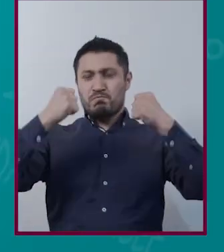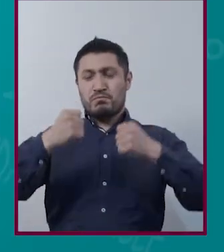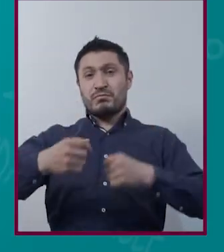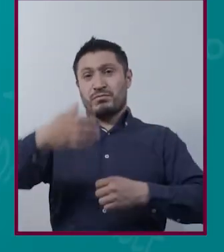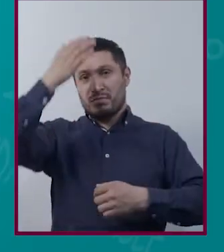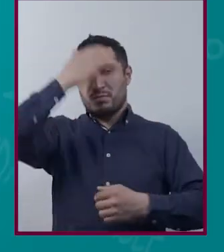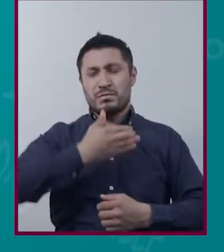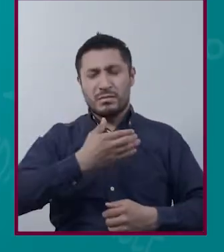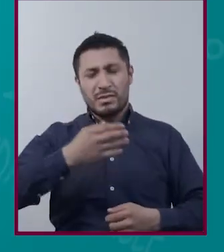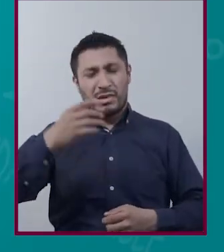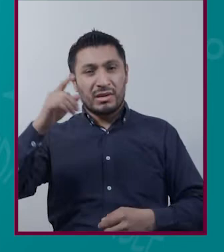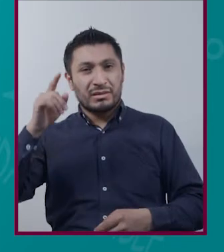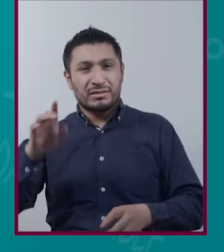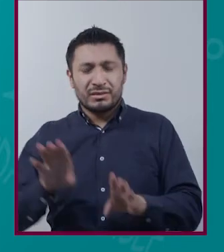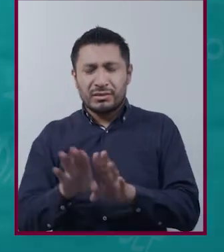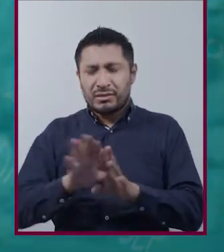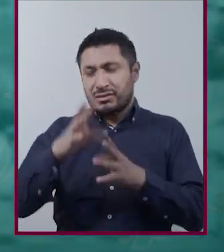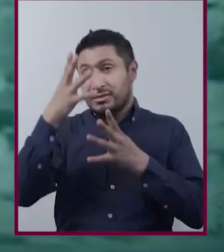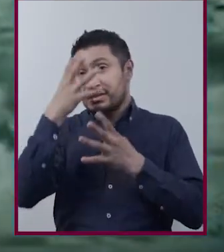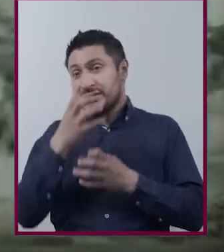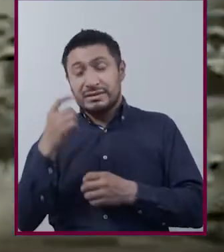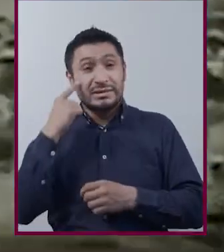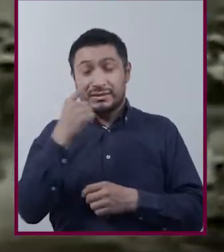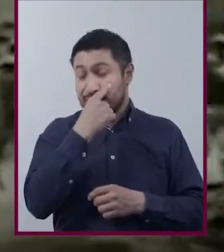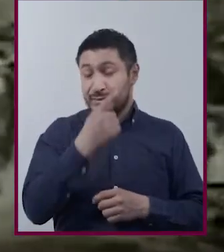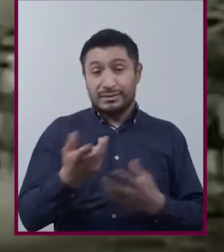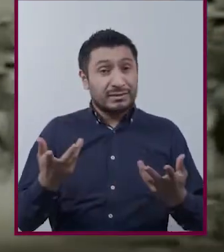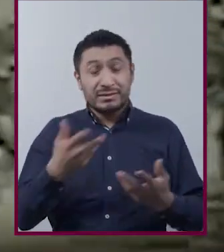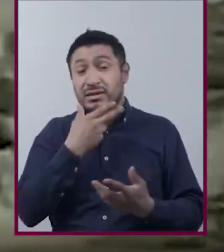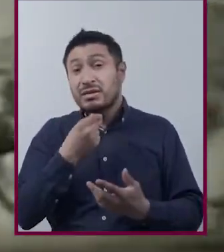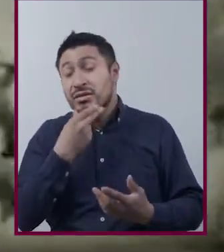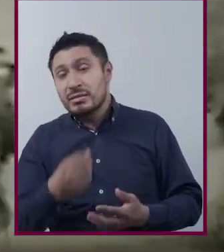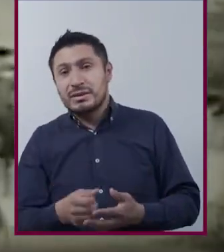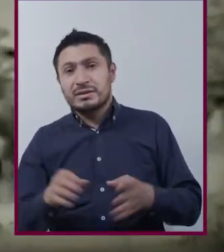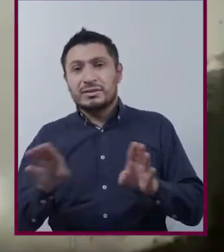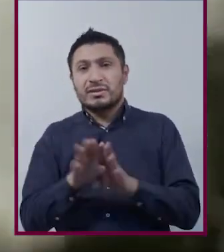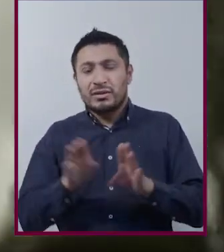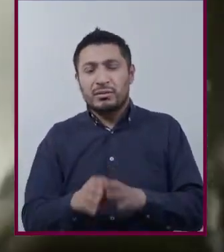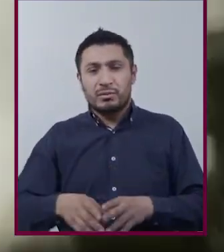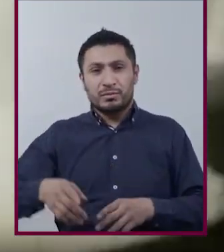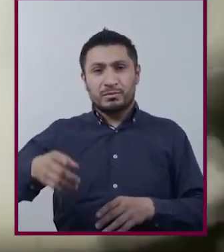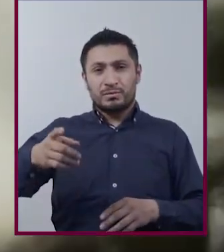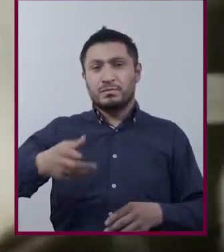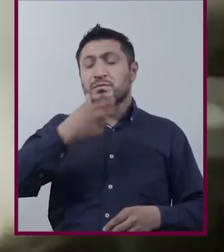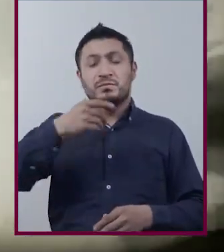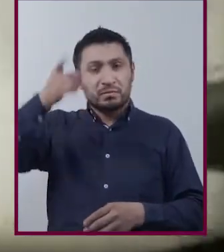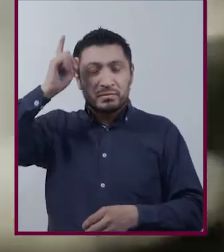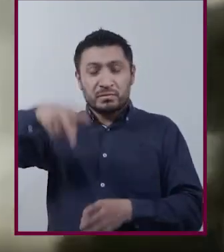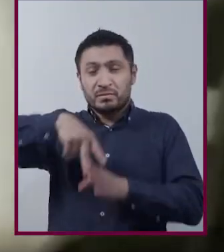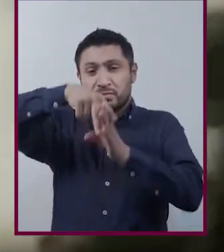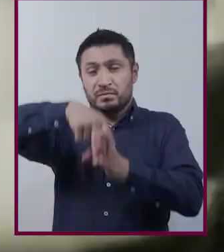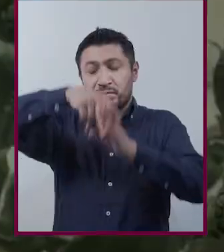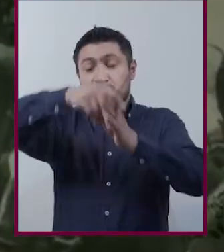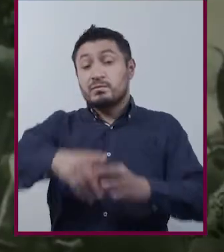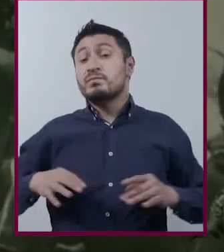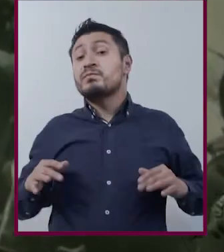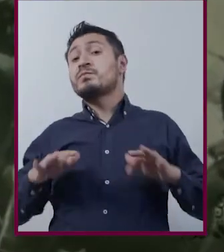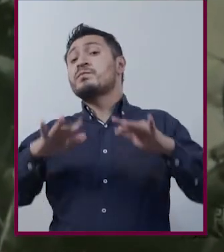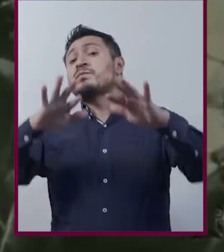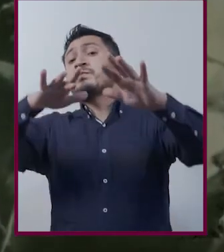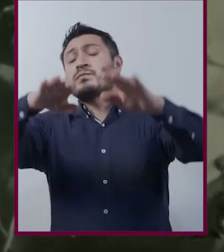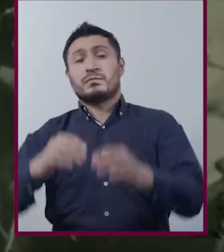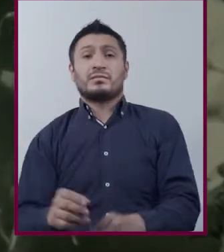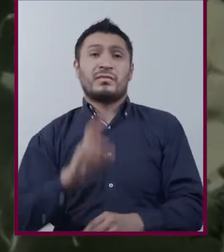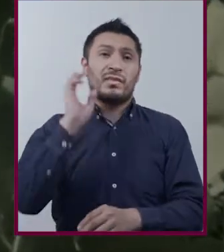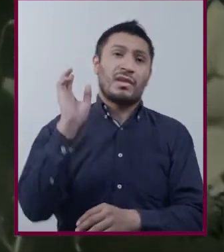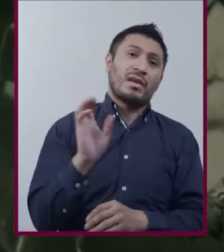caras curtidas y quebradas de sus hombres. Una columna de jinetes avanzaba por aquellos llanos. Entre